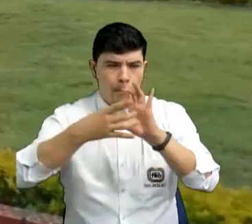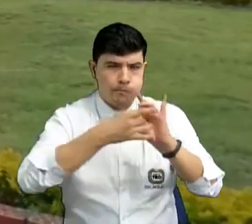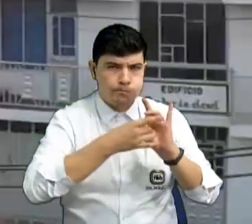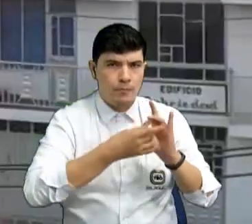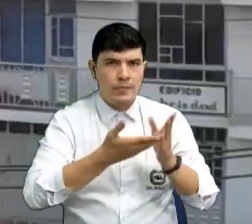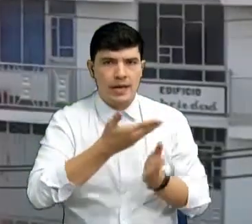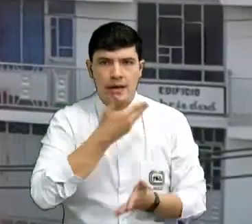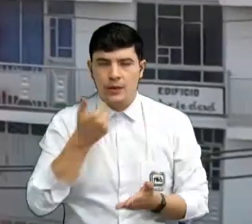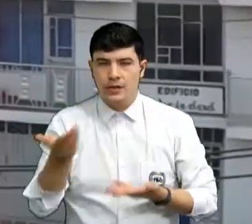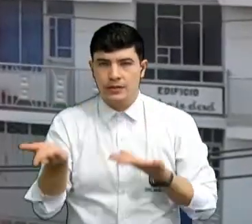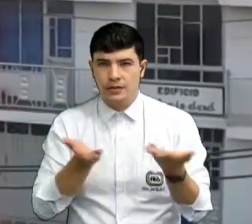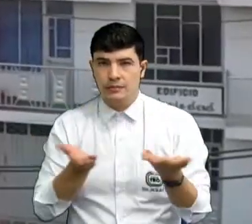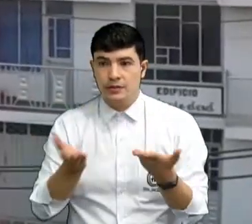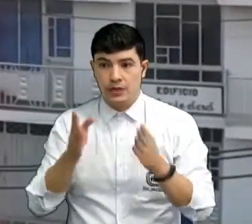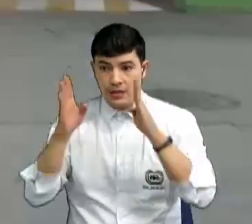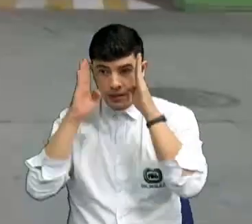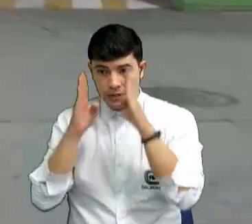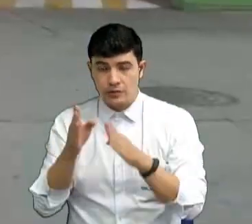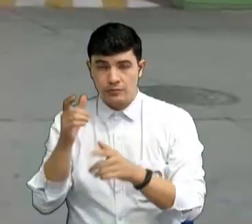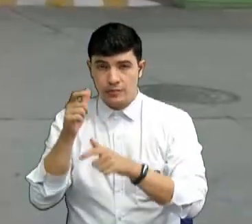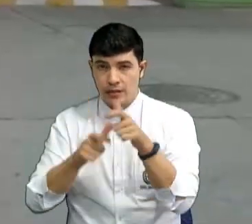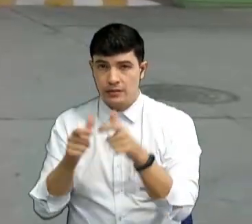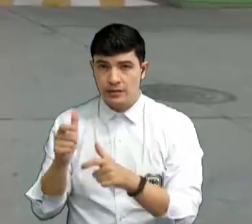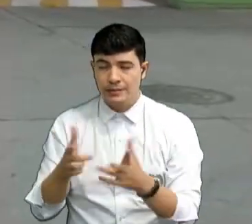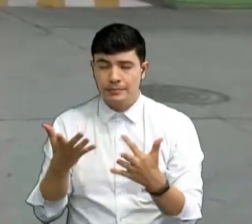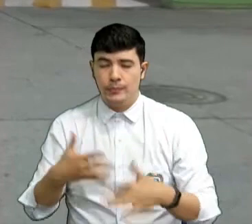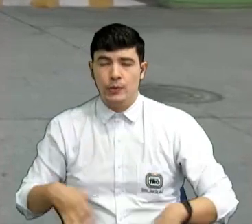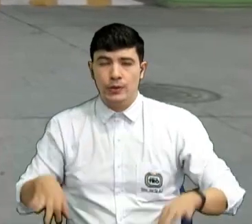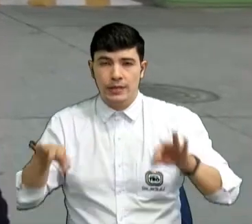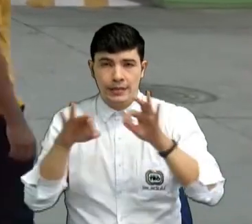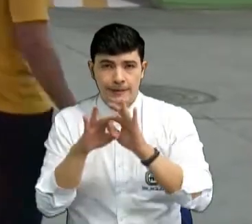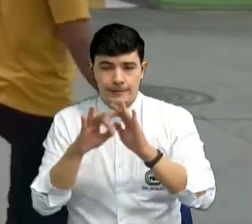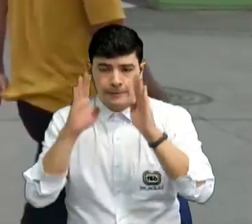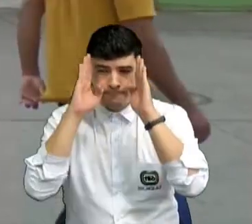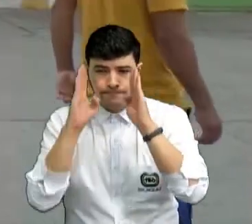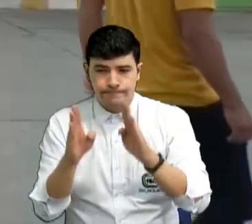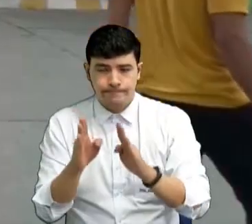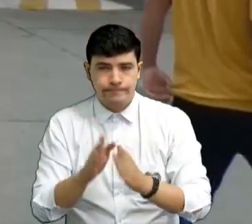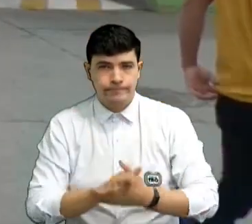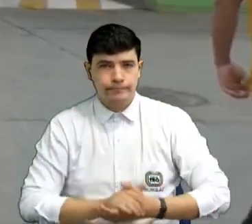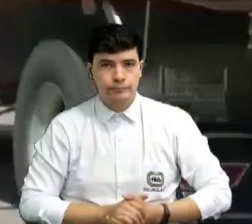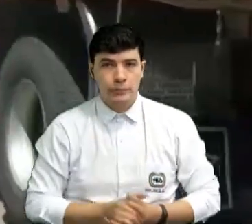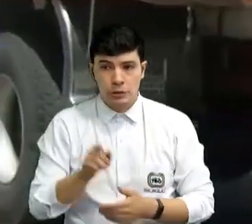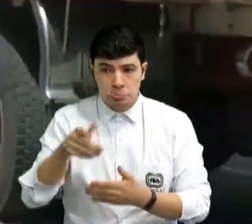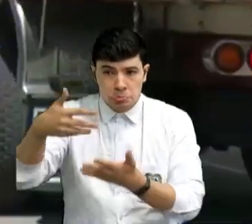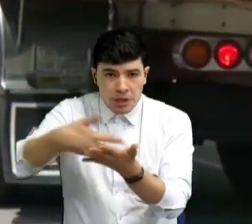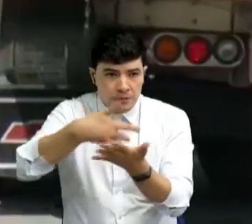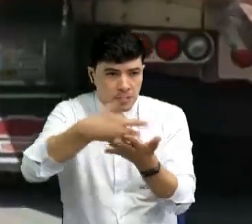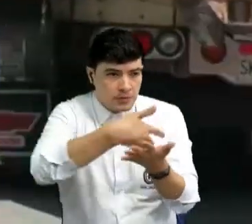en donde se dé mayor importancia para la atención de sus necesidades y sugerencias.